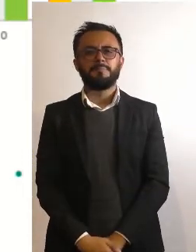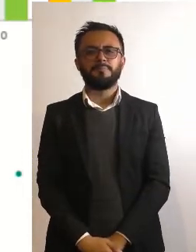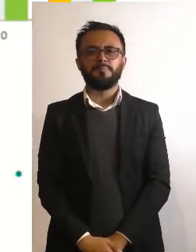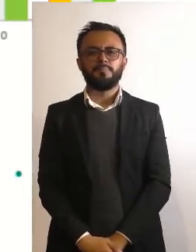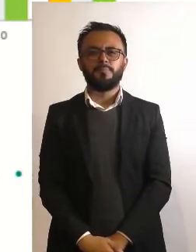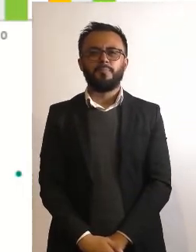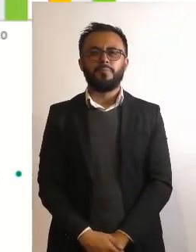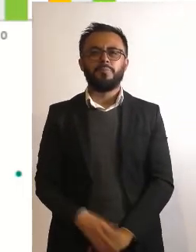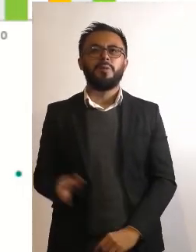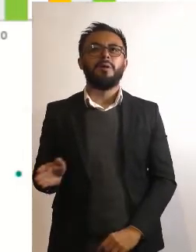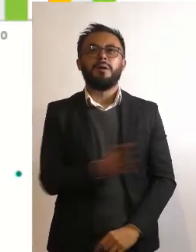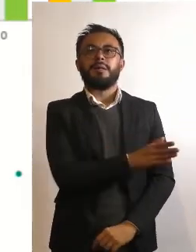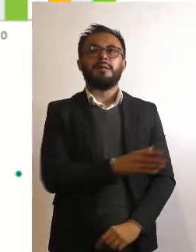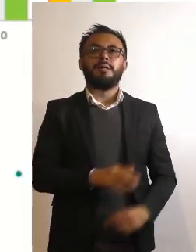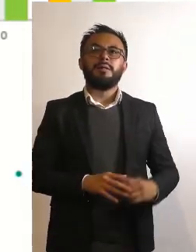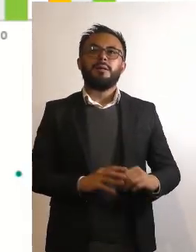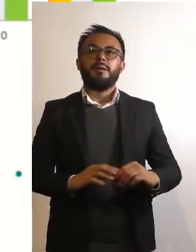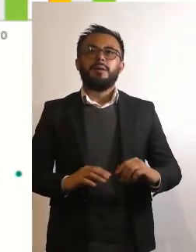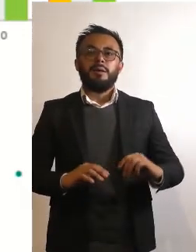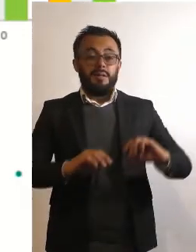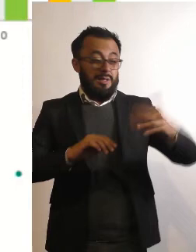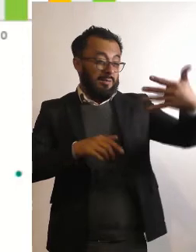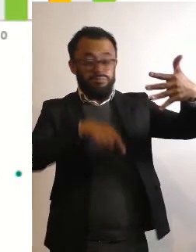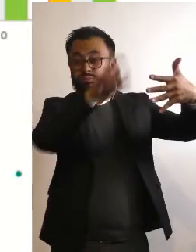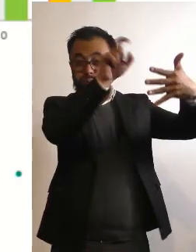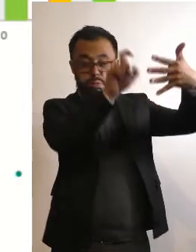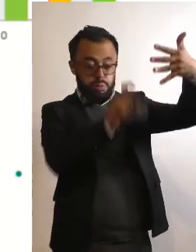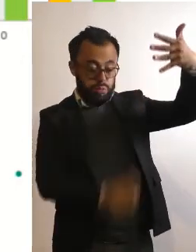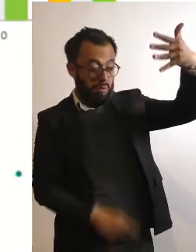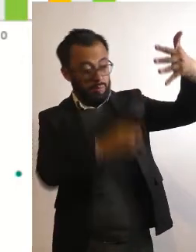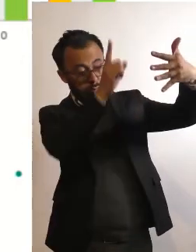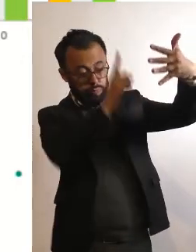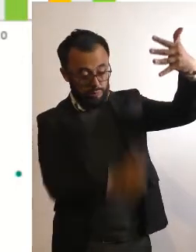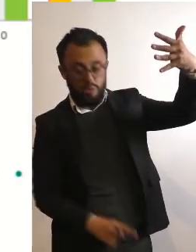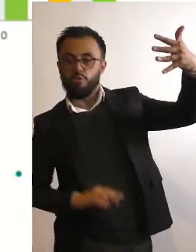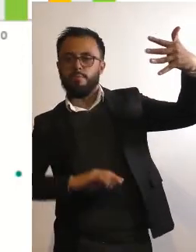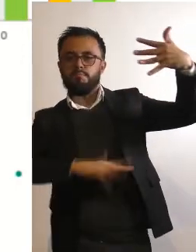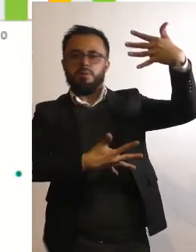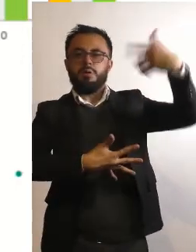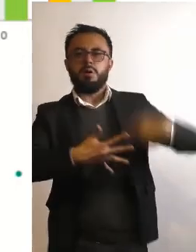número 90 en el UI Green Metric a nivel